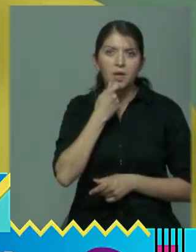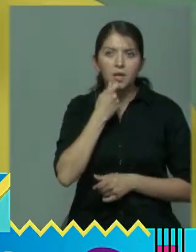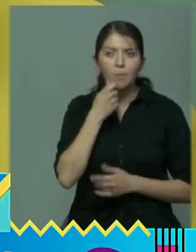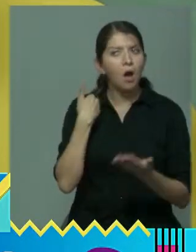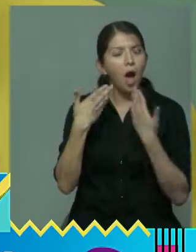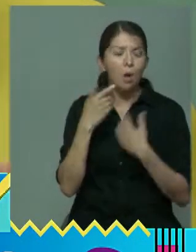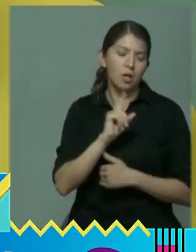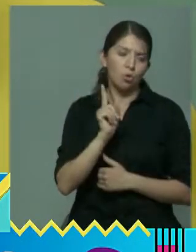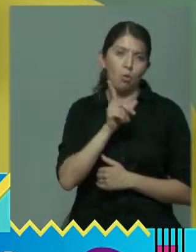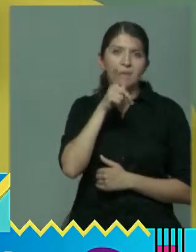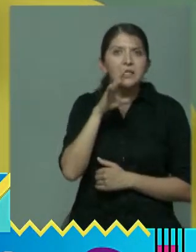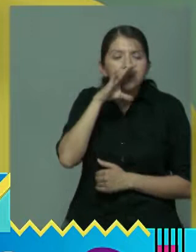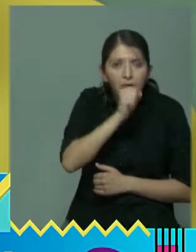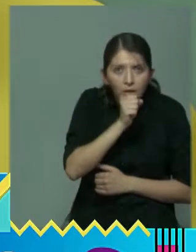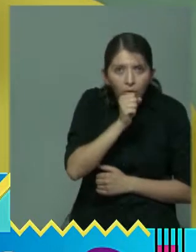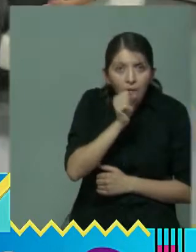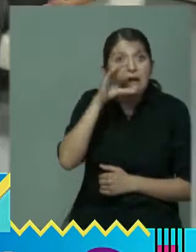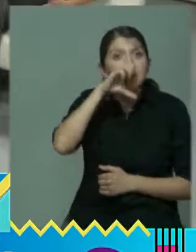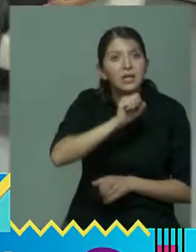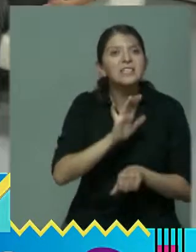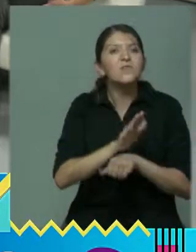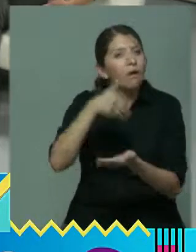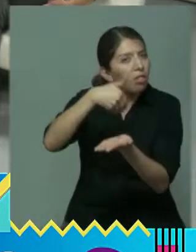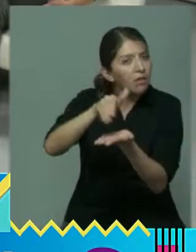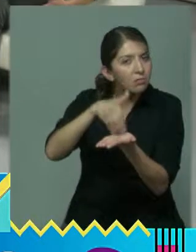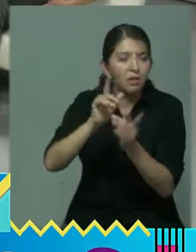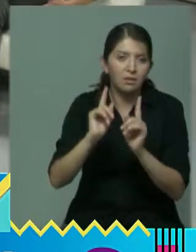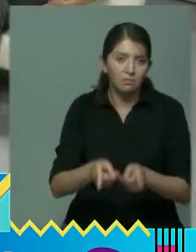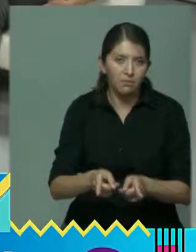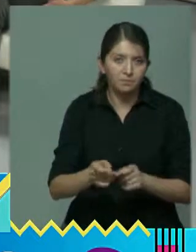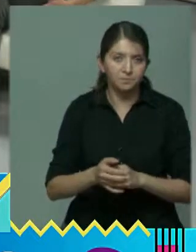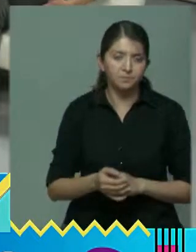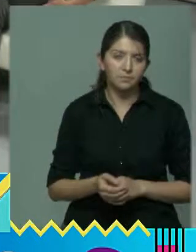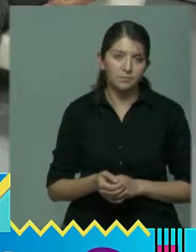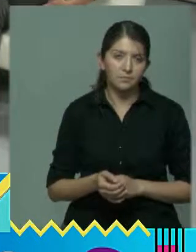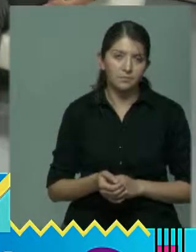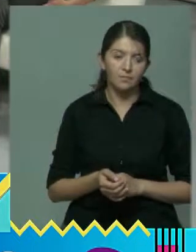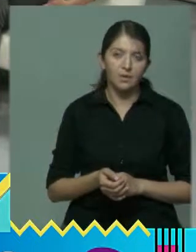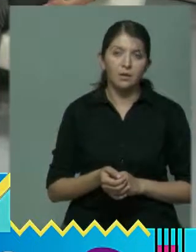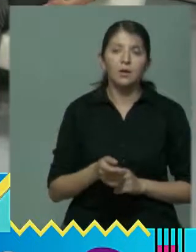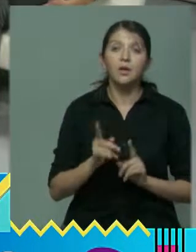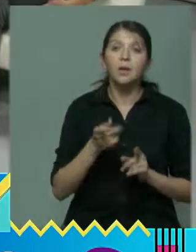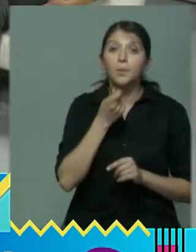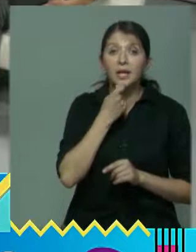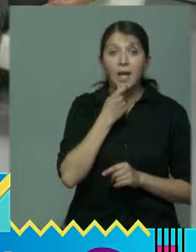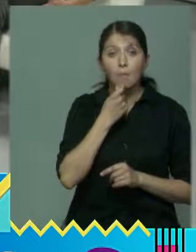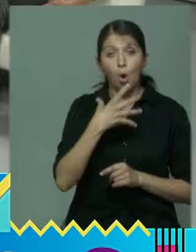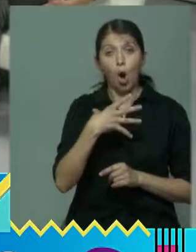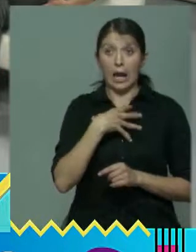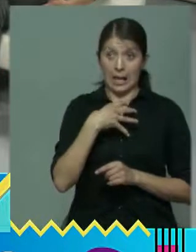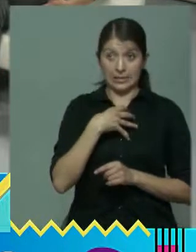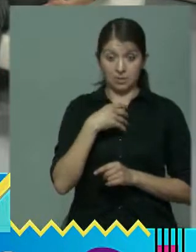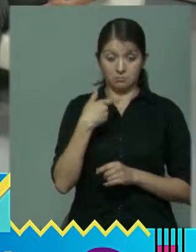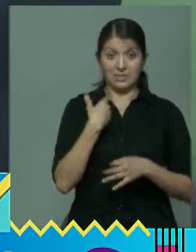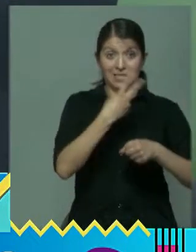ocultando, vamos a seguir discriminando. Igual tengo que agregar justamente... di clases o doy clases en un colegio secundario y